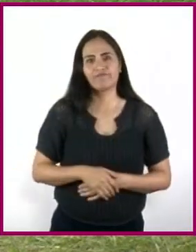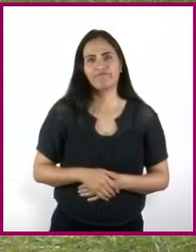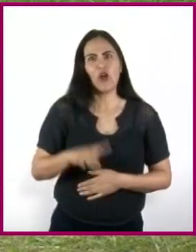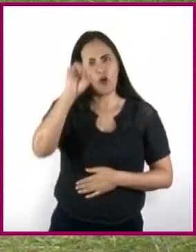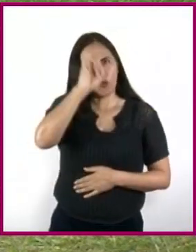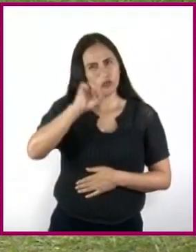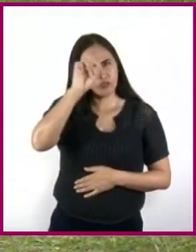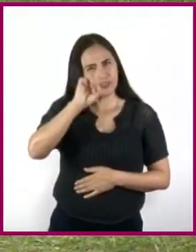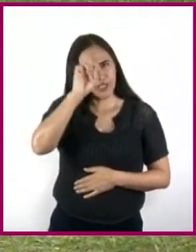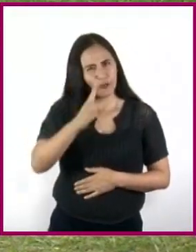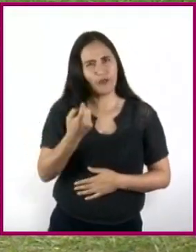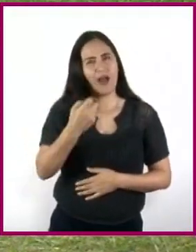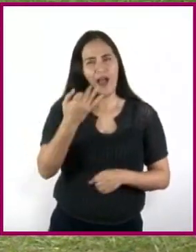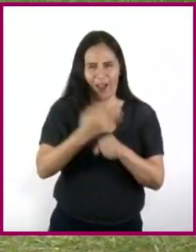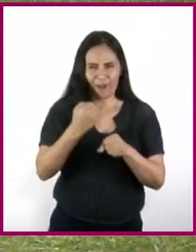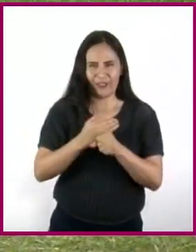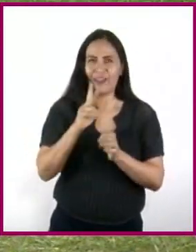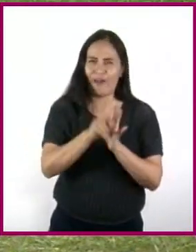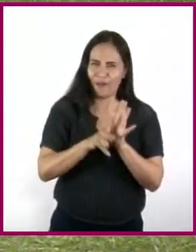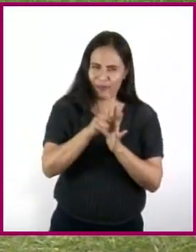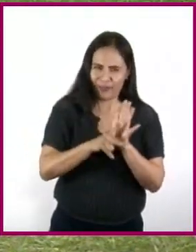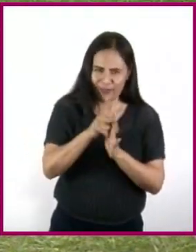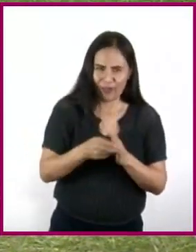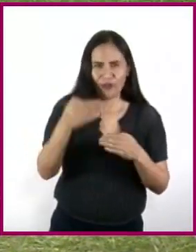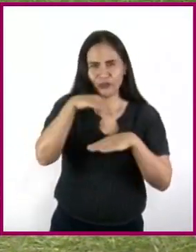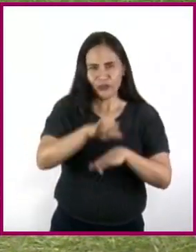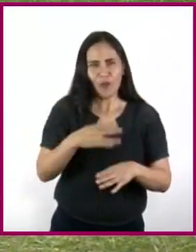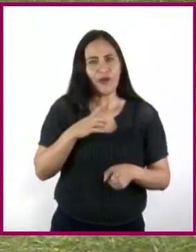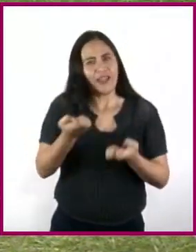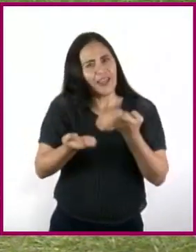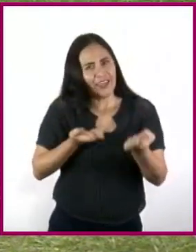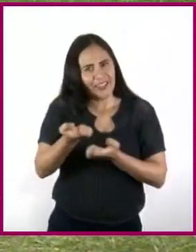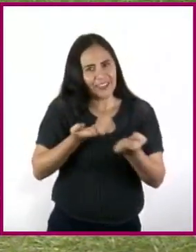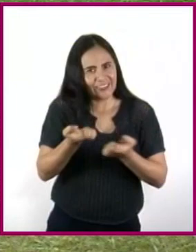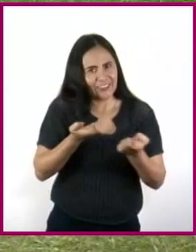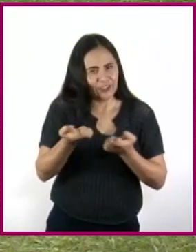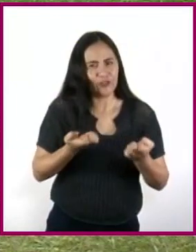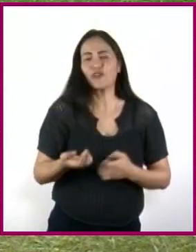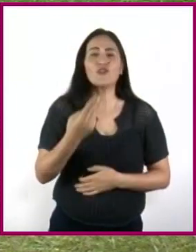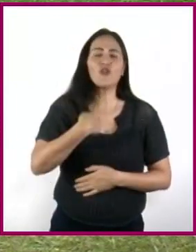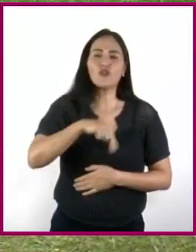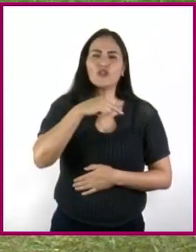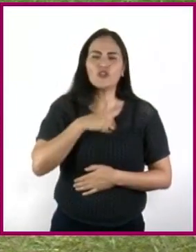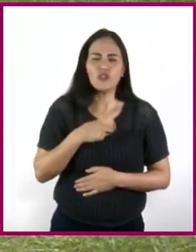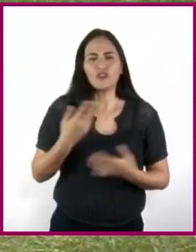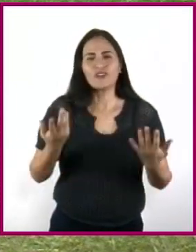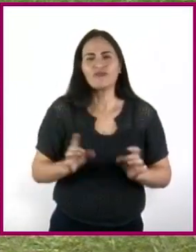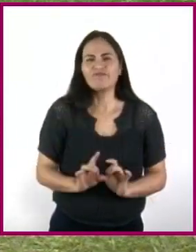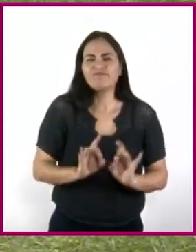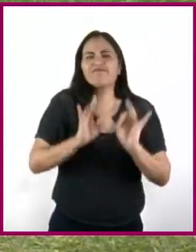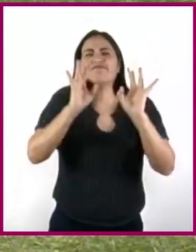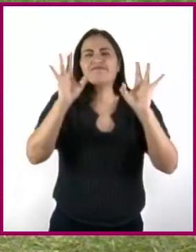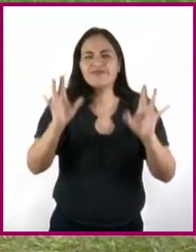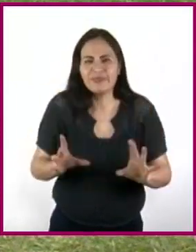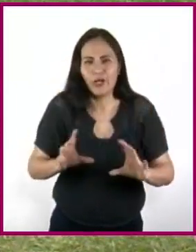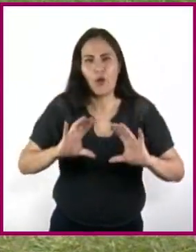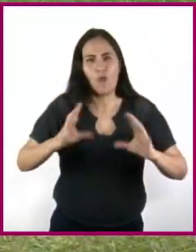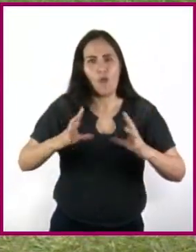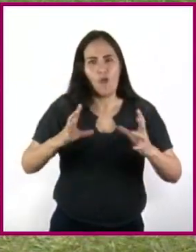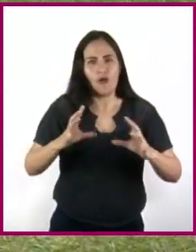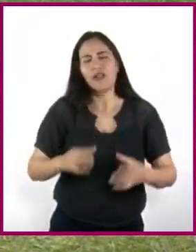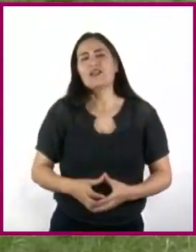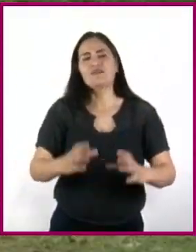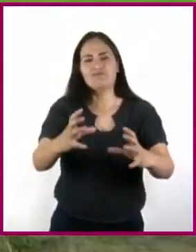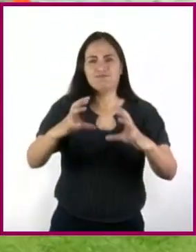¿qué piensas si vamos a una cápsula de activación física en donde nos enseñarán a evitar una de las grandes complicaciones al cachar una bola de béisbol?